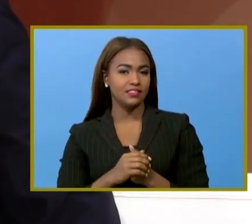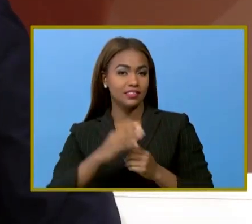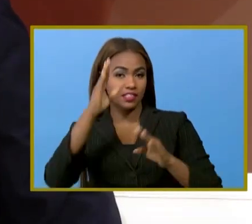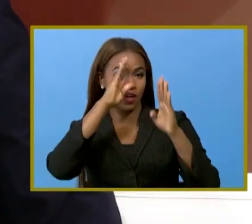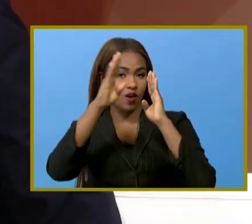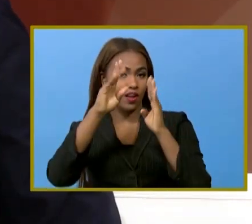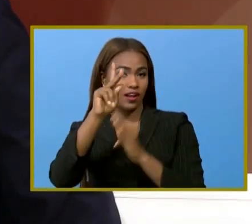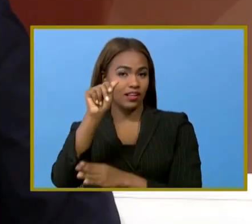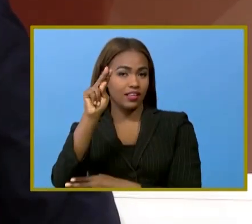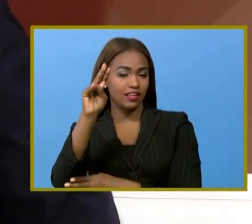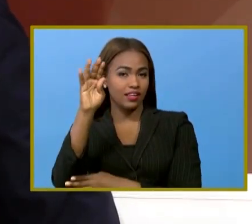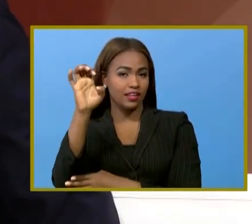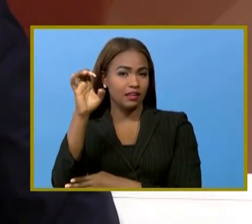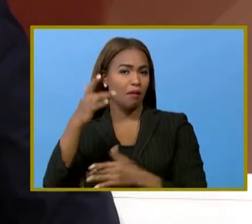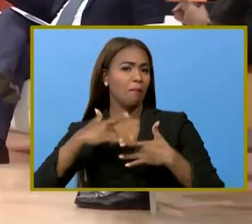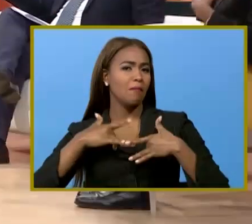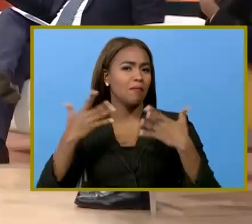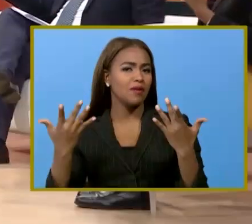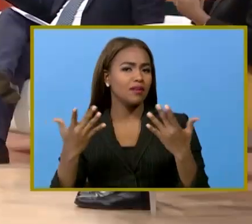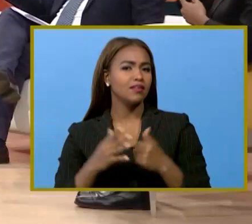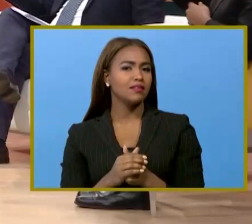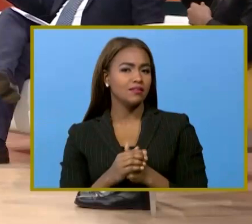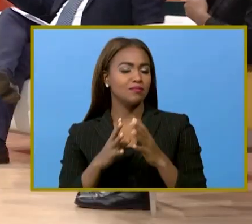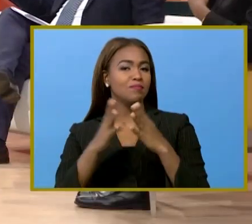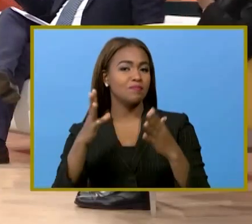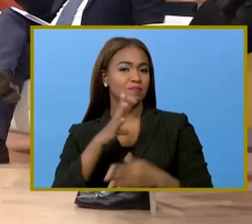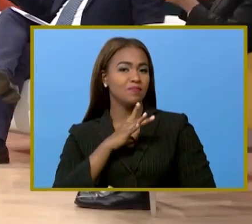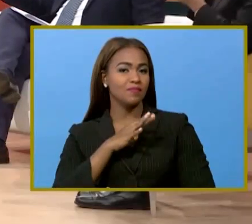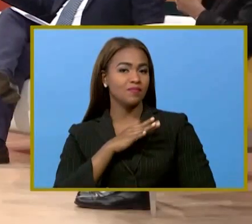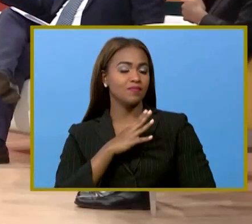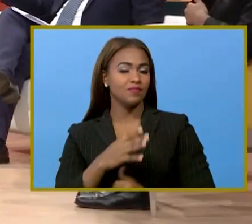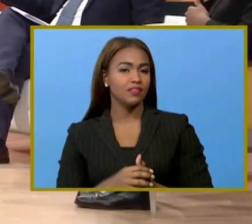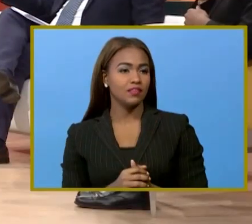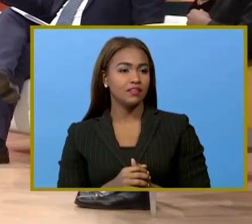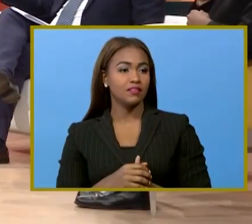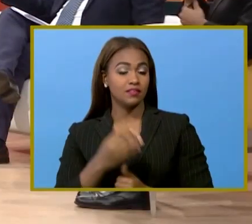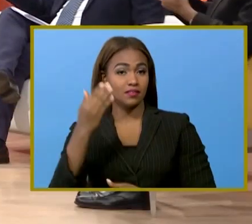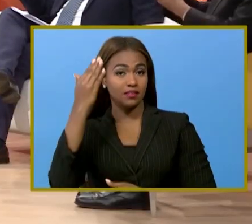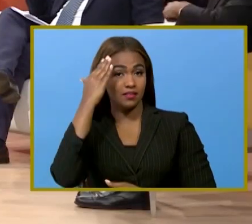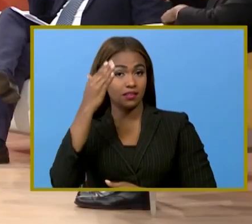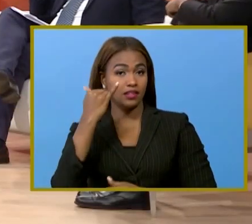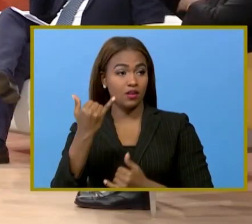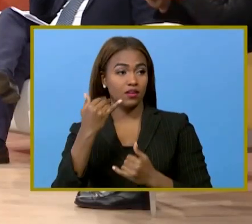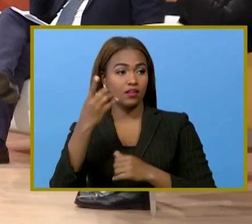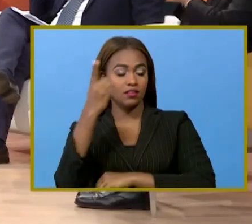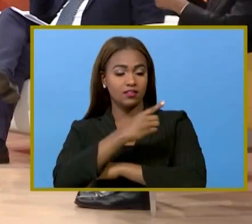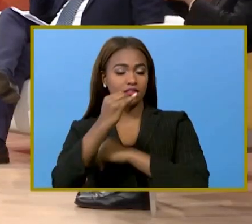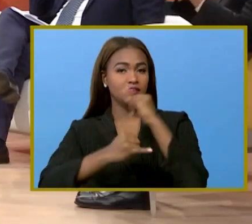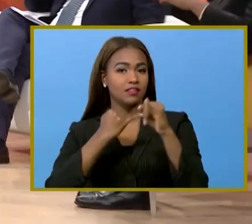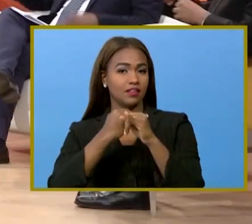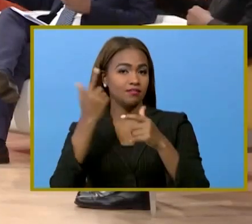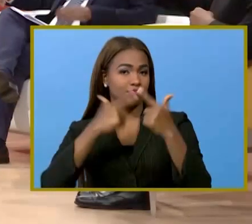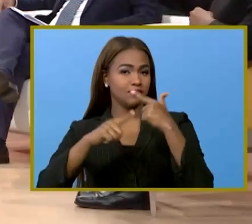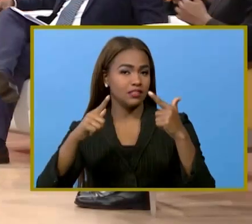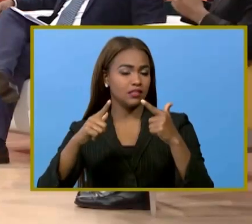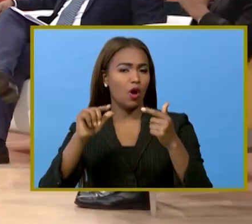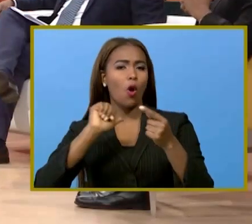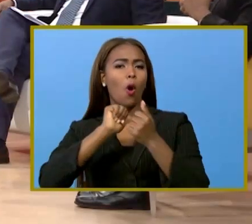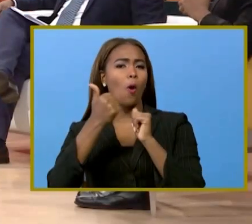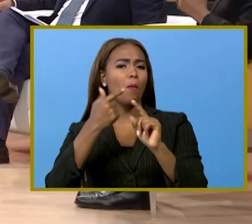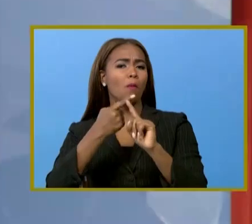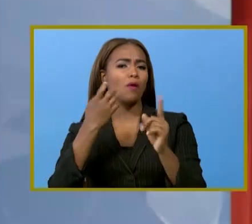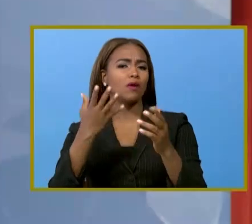Hola Katherine. Hola. ¿Cómo estás? Muy bien, gracias. ¿Es cierto que se celebra el Día Internacional de la Señas? Así es. ¿Cómo nace?